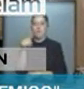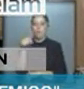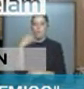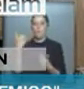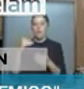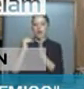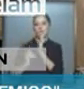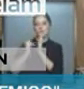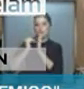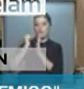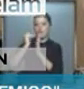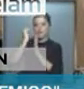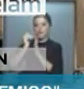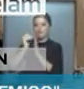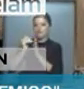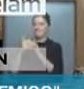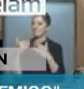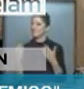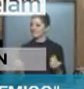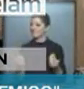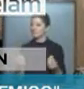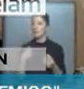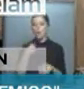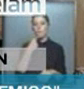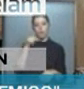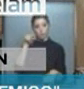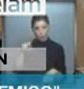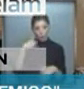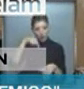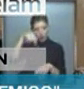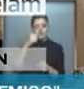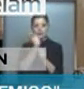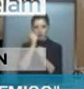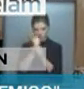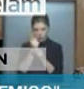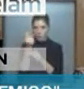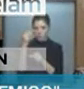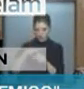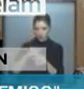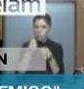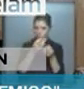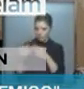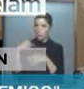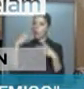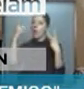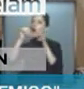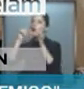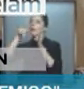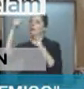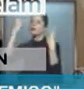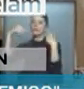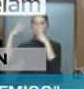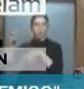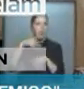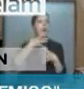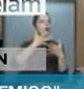Porque yo me pregunto, hoy que tenés trabajo y ganás muy bien, y que podés viajar al exterior, y que conseguiste auto,